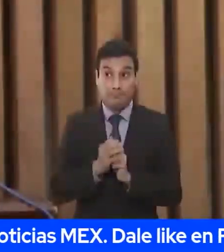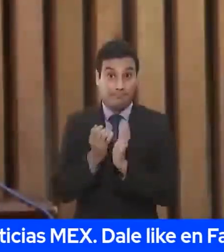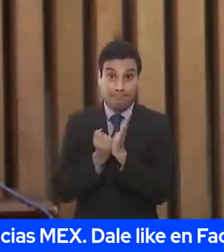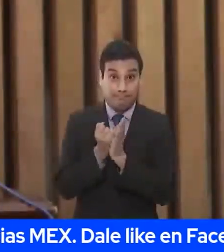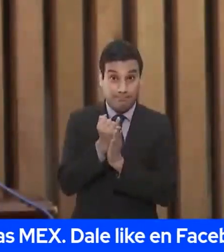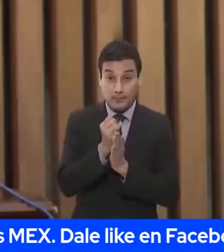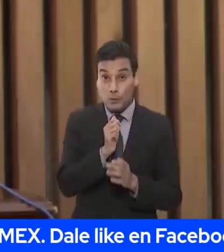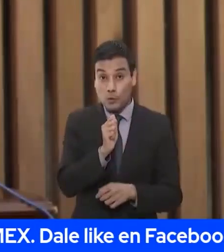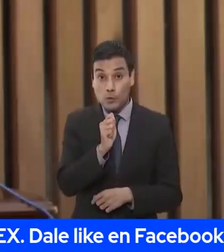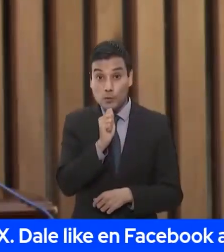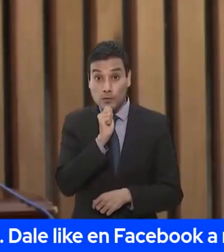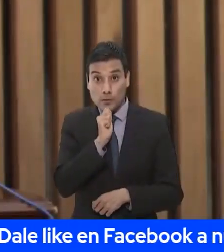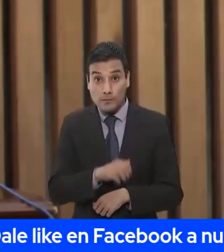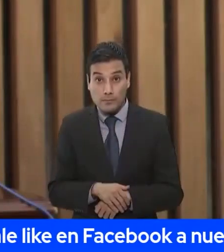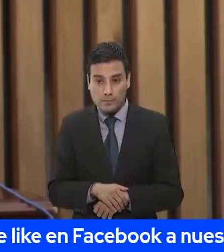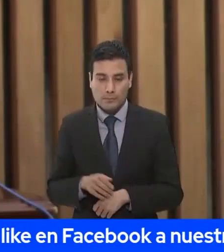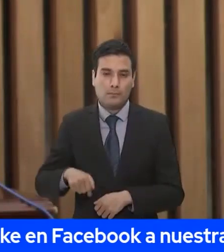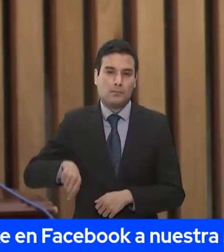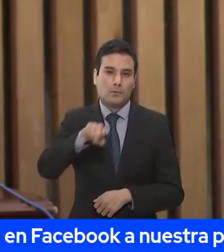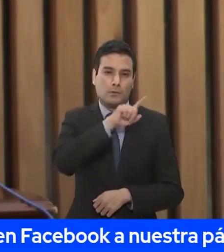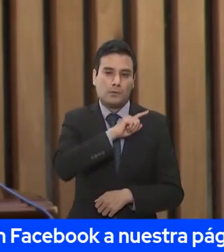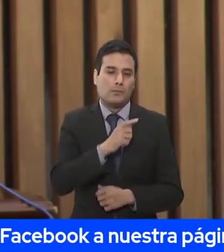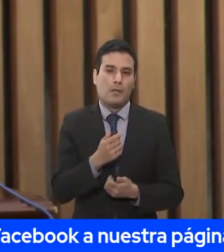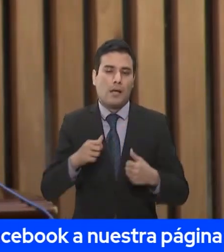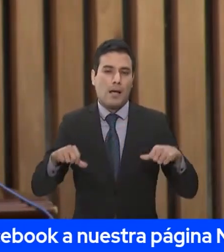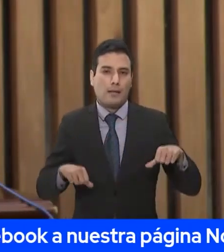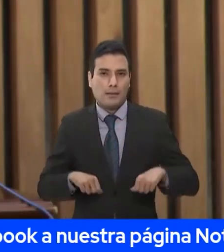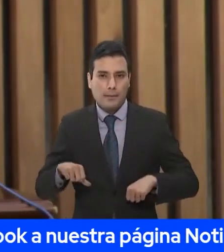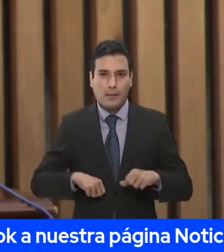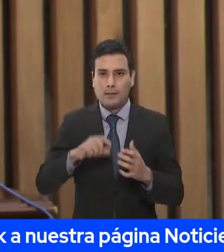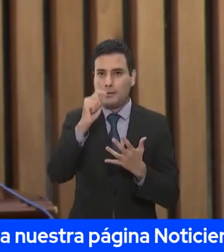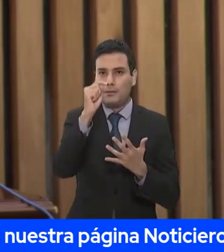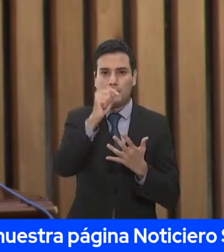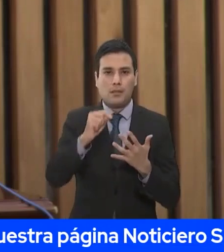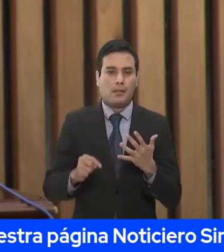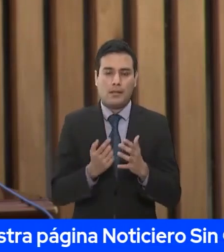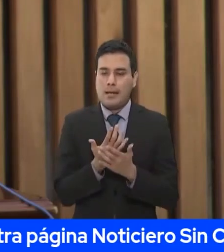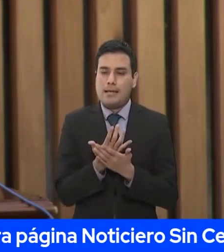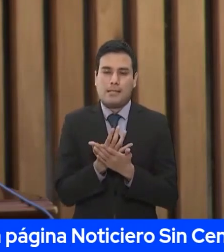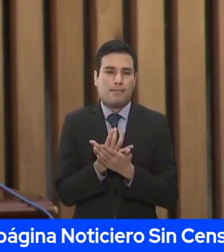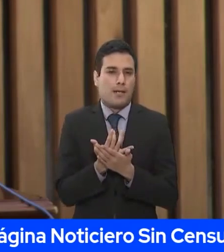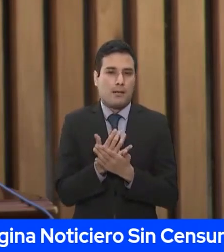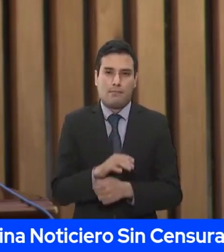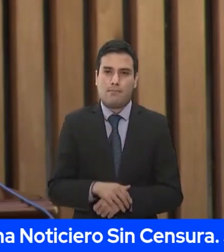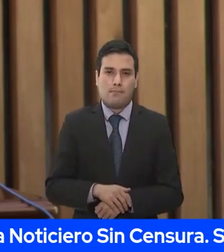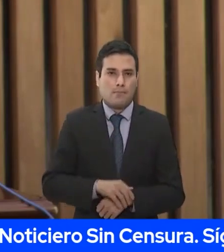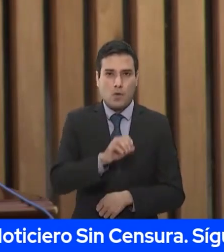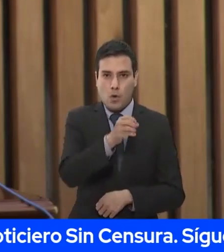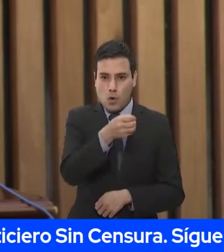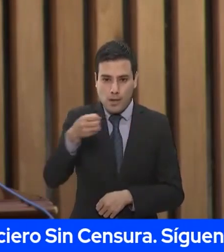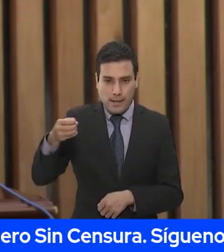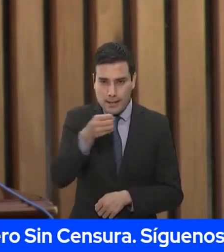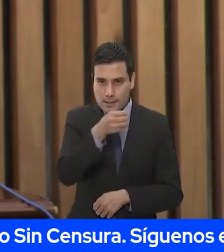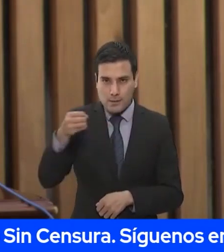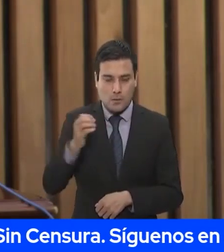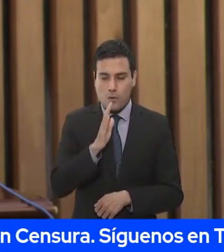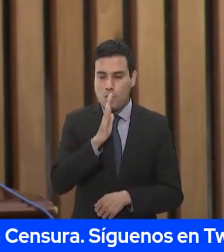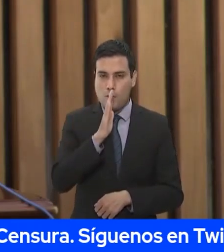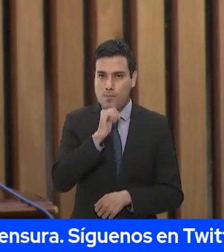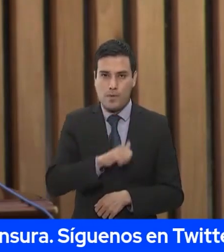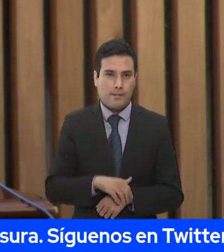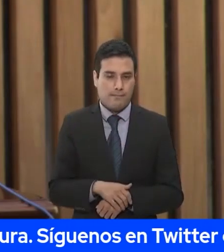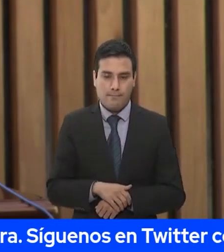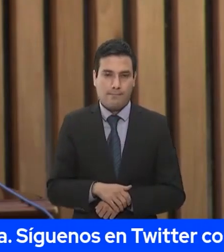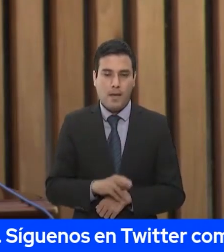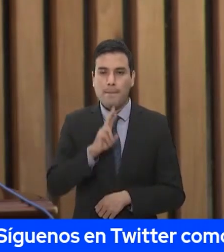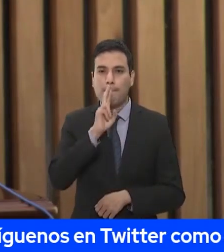Presupuestal no es posible continuar desarrollando las actividades para la organización del proceso de revocación de